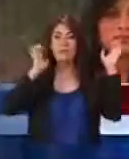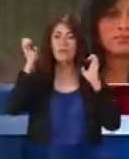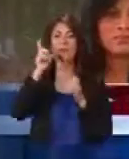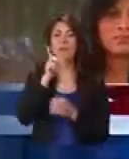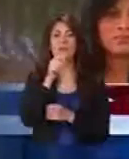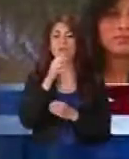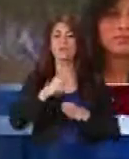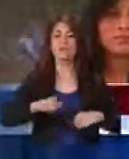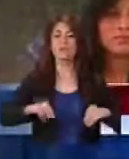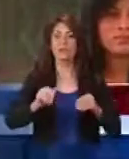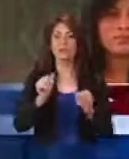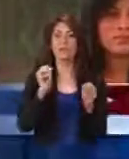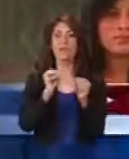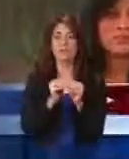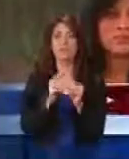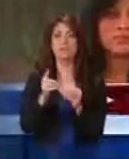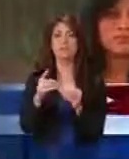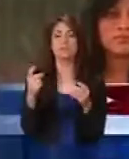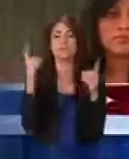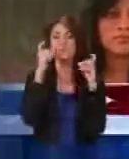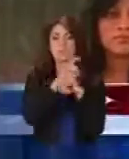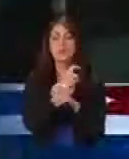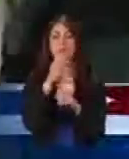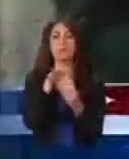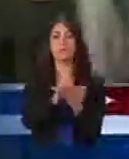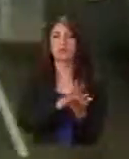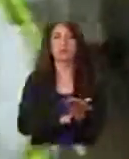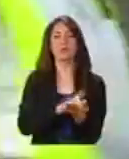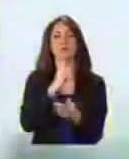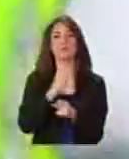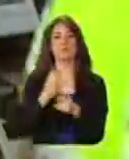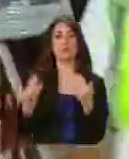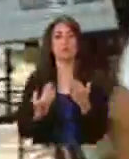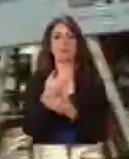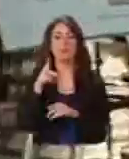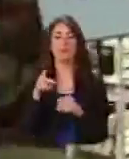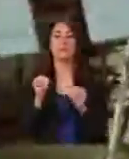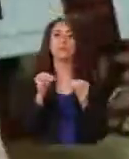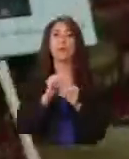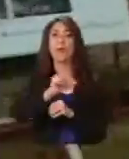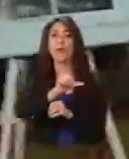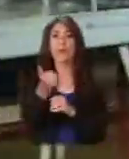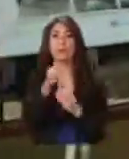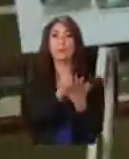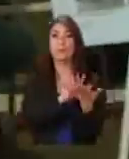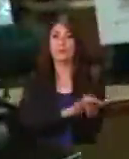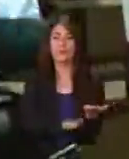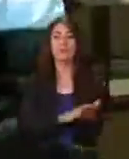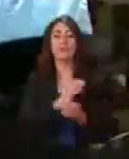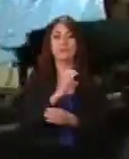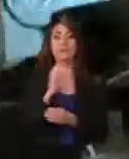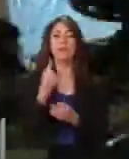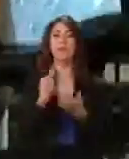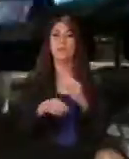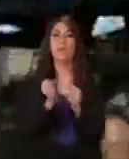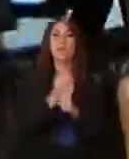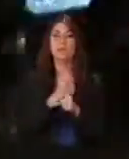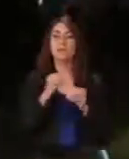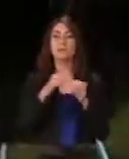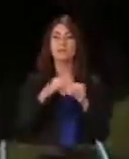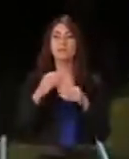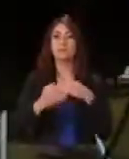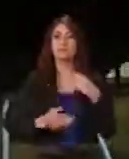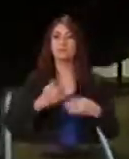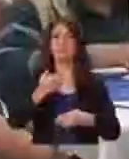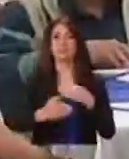los territorios de influencia de dichos proyectos. Luego el mandatario se dirigió hasta el proyecto Coca-Cola Sinclair para constatar los avances de